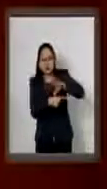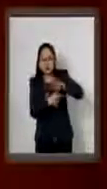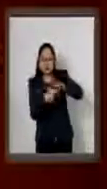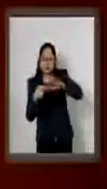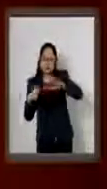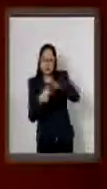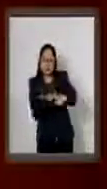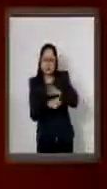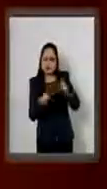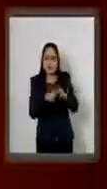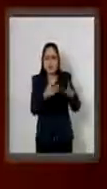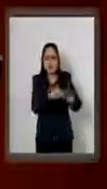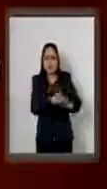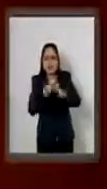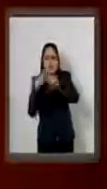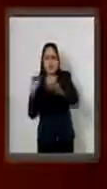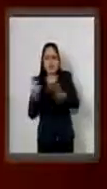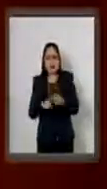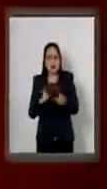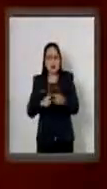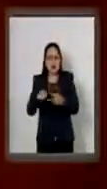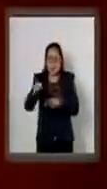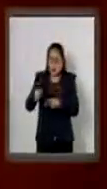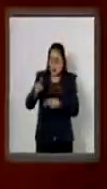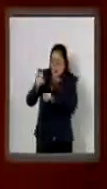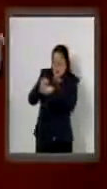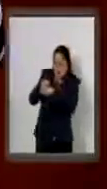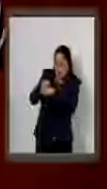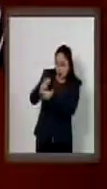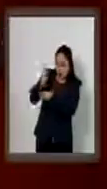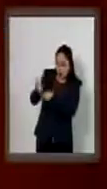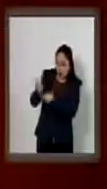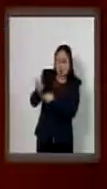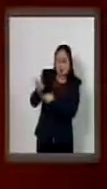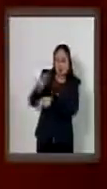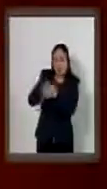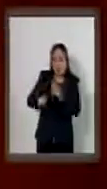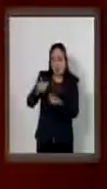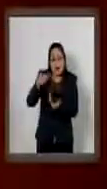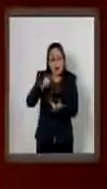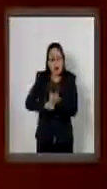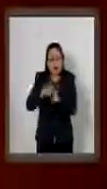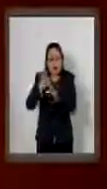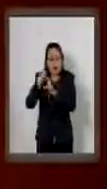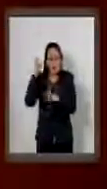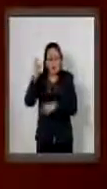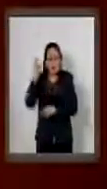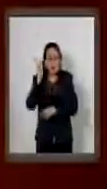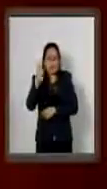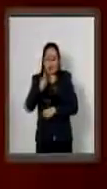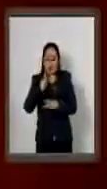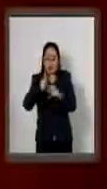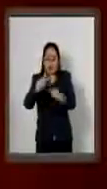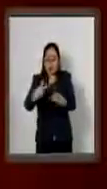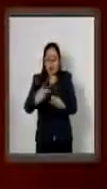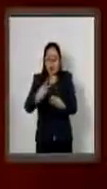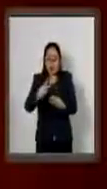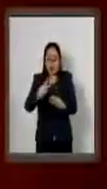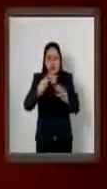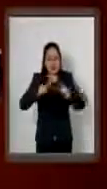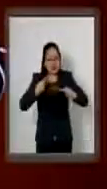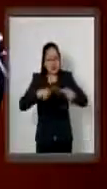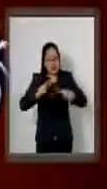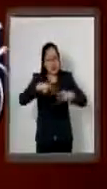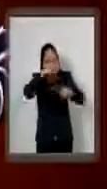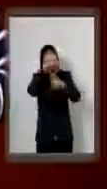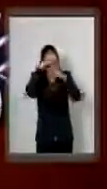de secuestros, de cobros de piso, bueno, hasta de robo en microbuses, que la gente está harta